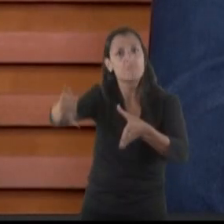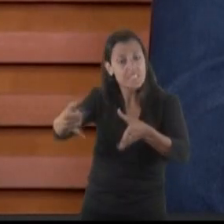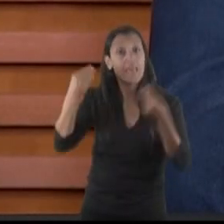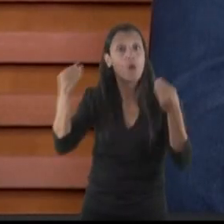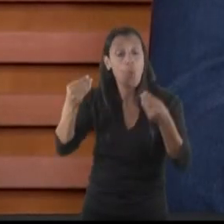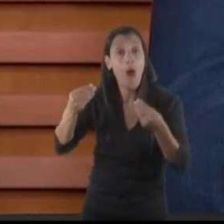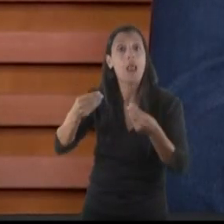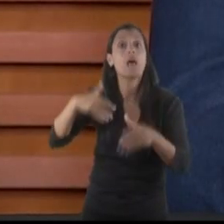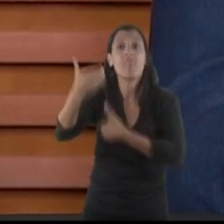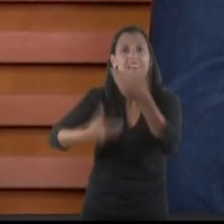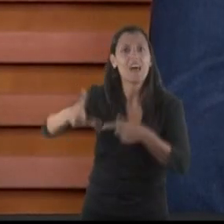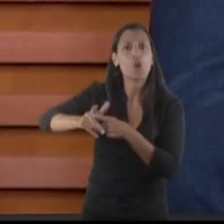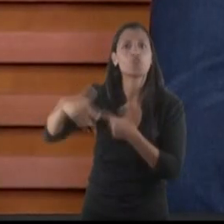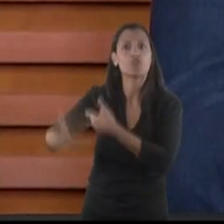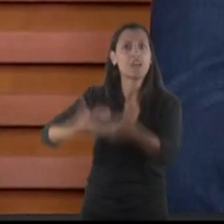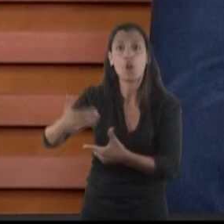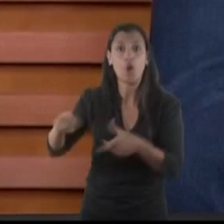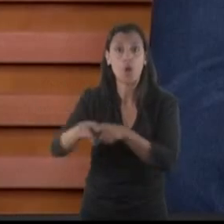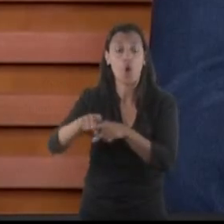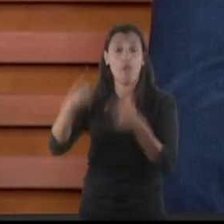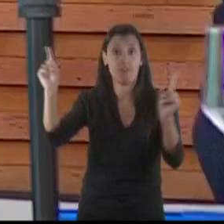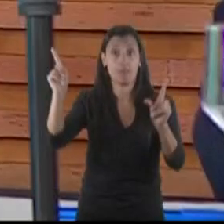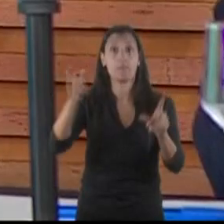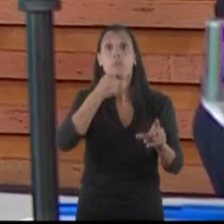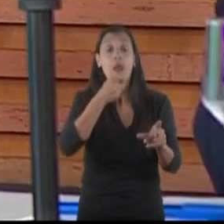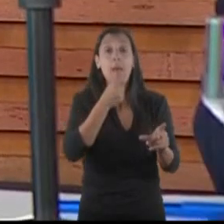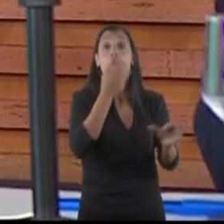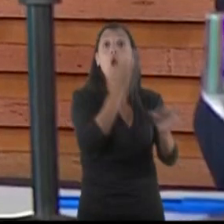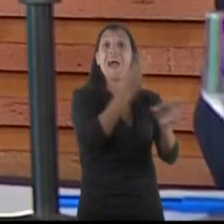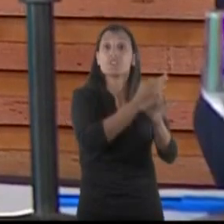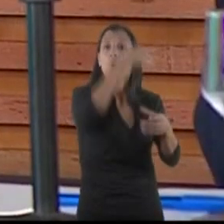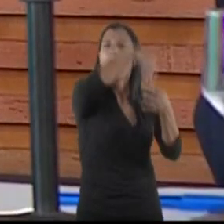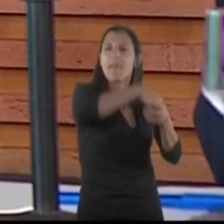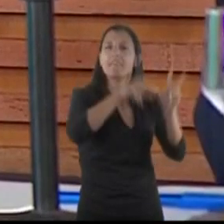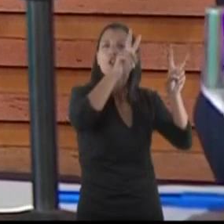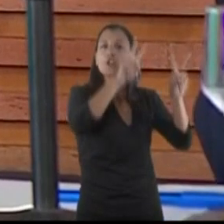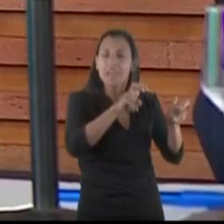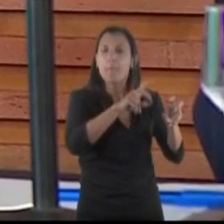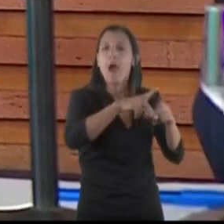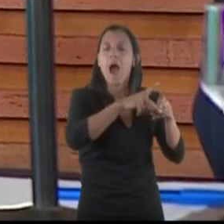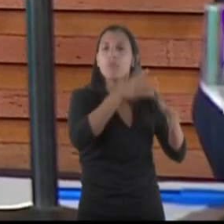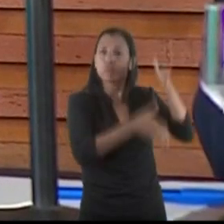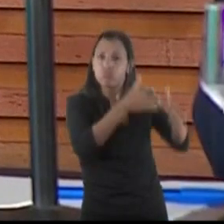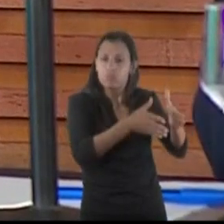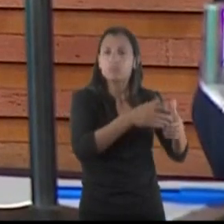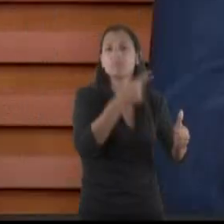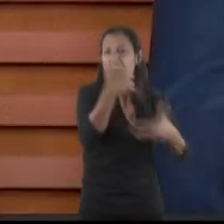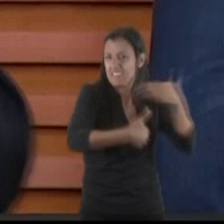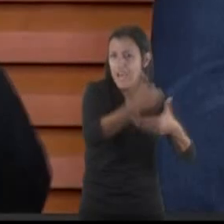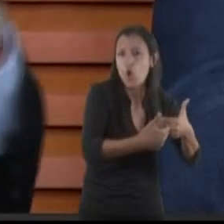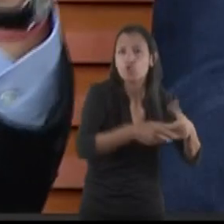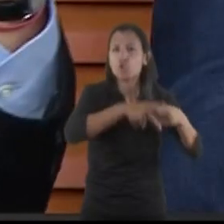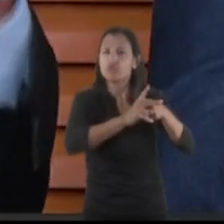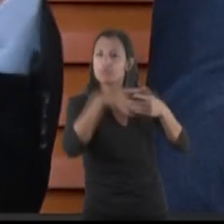pocas provincias en la Argentina. Las escuelas robóticas, todo el desarrollo robótico,